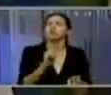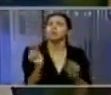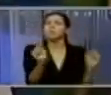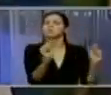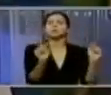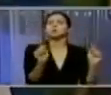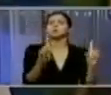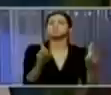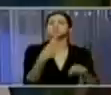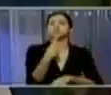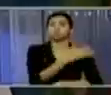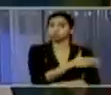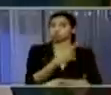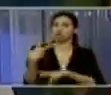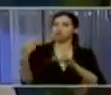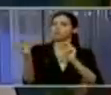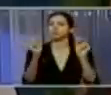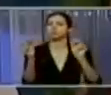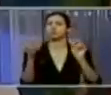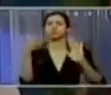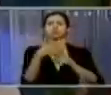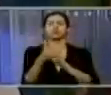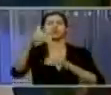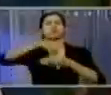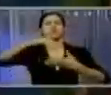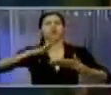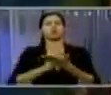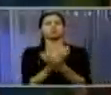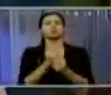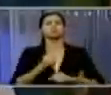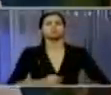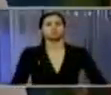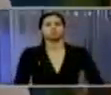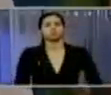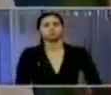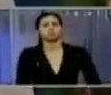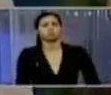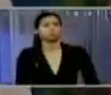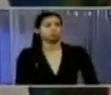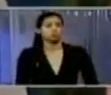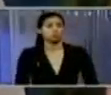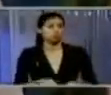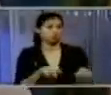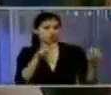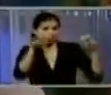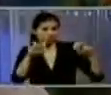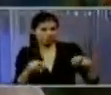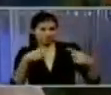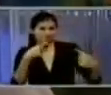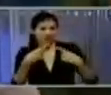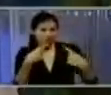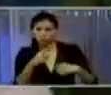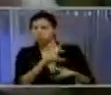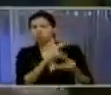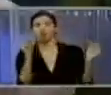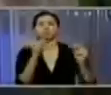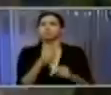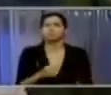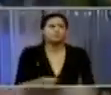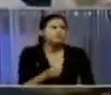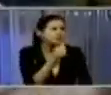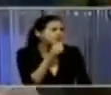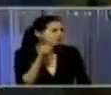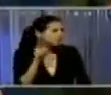discutir el referéndum revocatorio en la mesa de diálogo. Y yo le digo, ¿y quién carajo